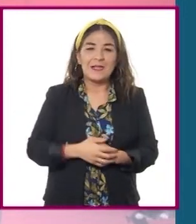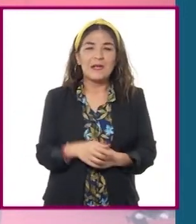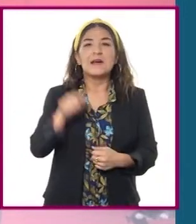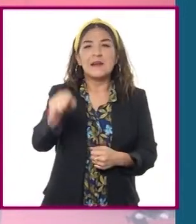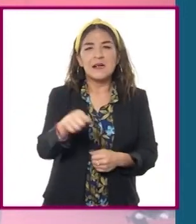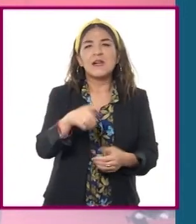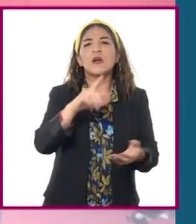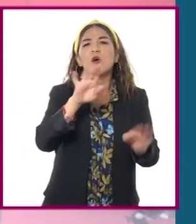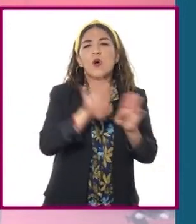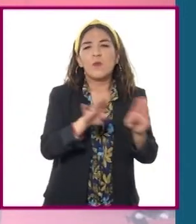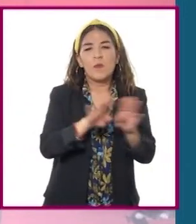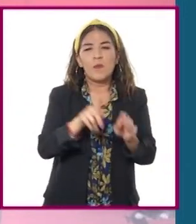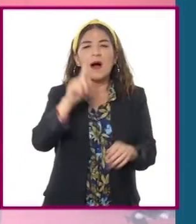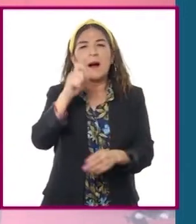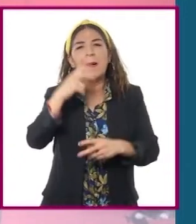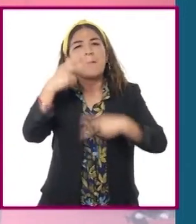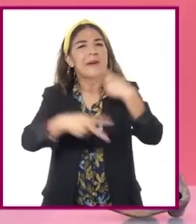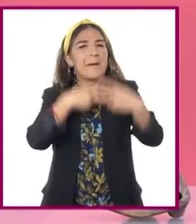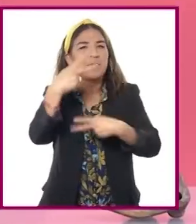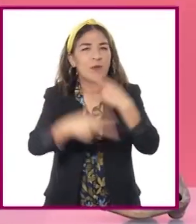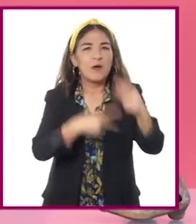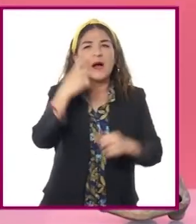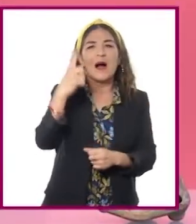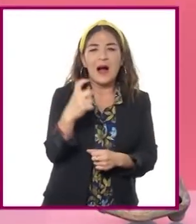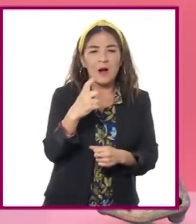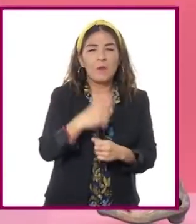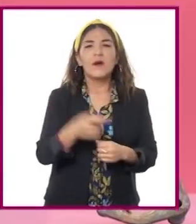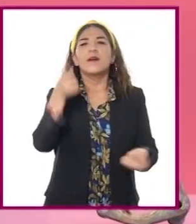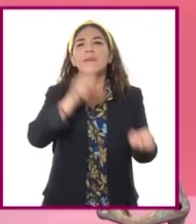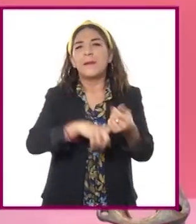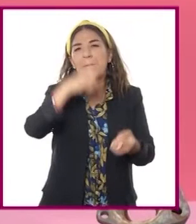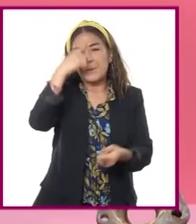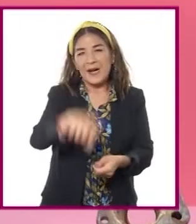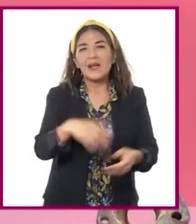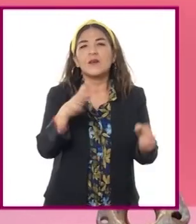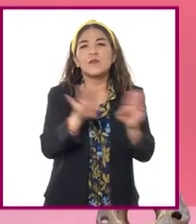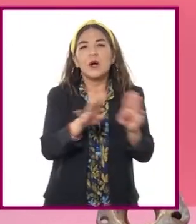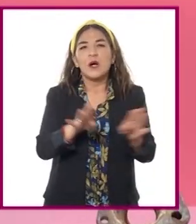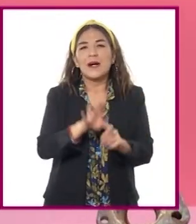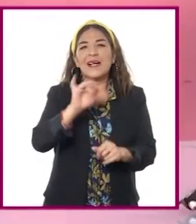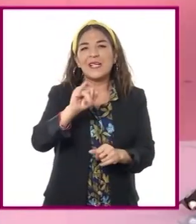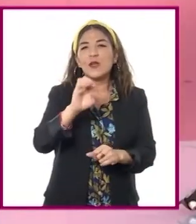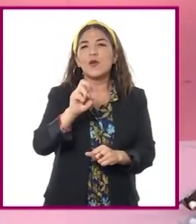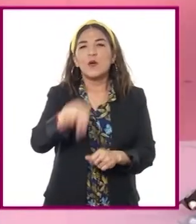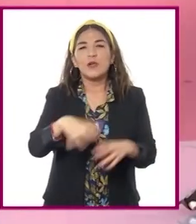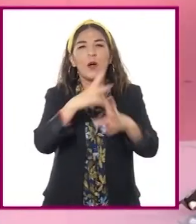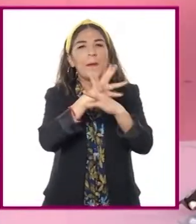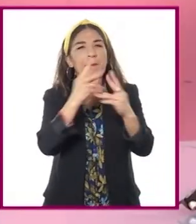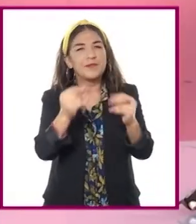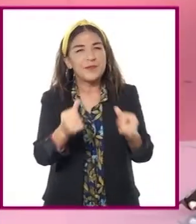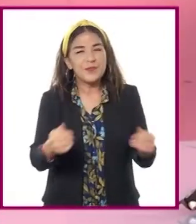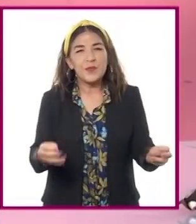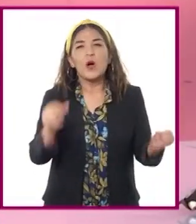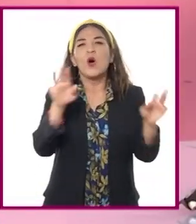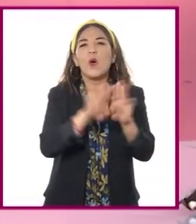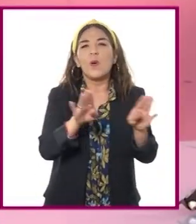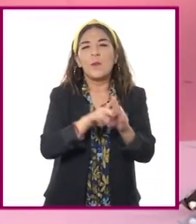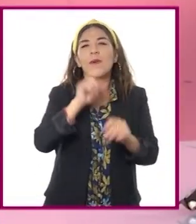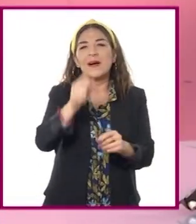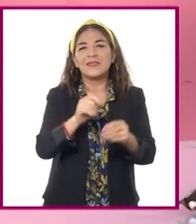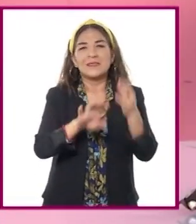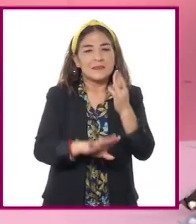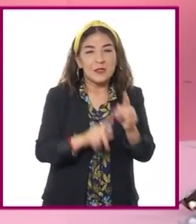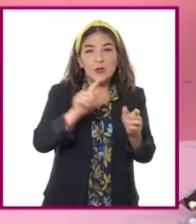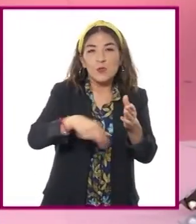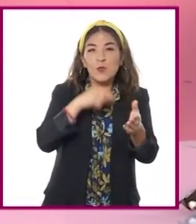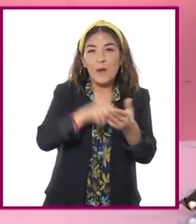en forma líquida o como vapor de agua. Poseen la capacidad de disolver los iones que se producen, permitiendo que se alejen del sitio